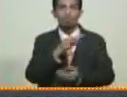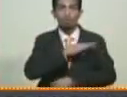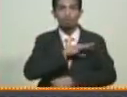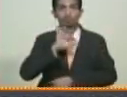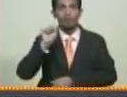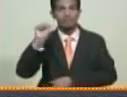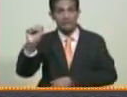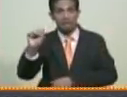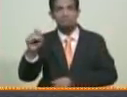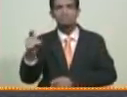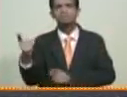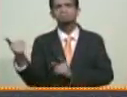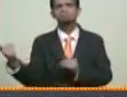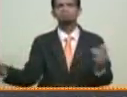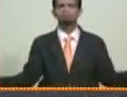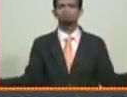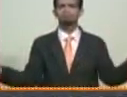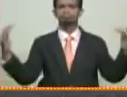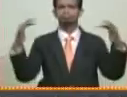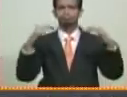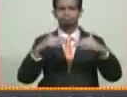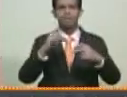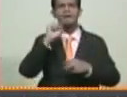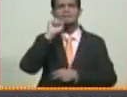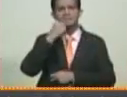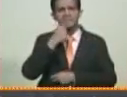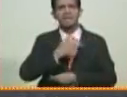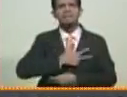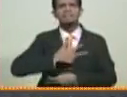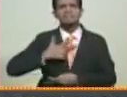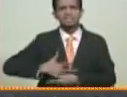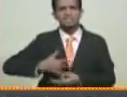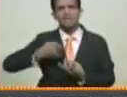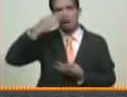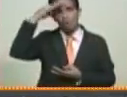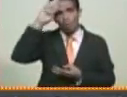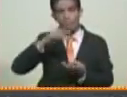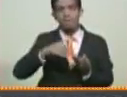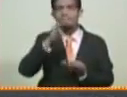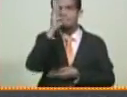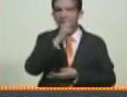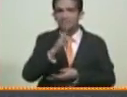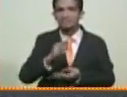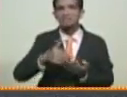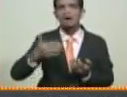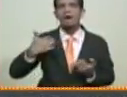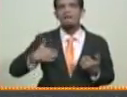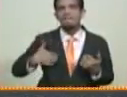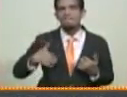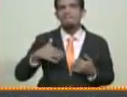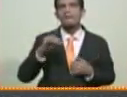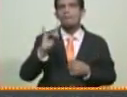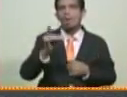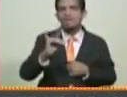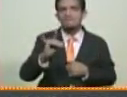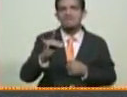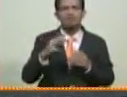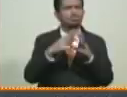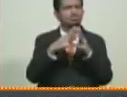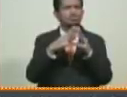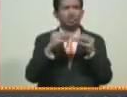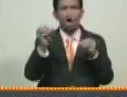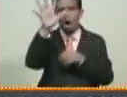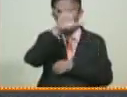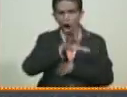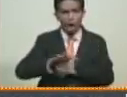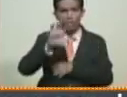asistan desde China, desde Rusia, Nicaragua, Cuba, Brasil, Argentina, Bolivia, todos los países del mundo